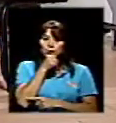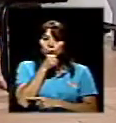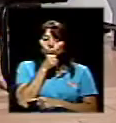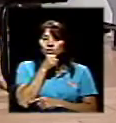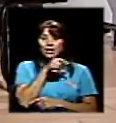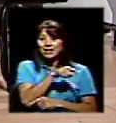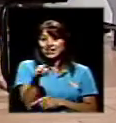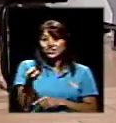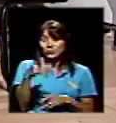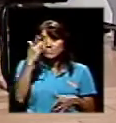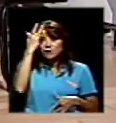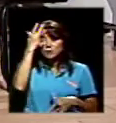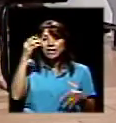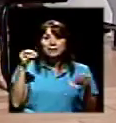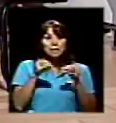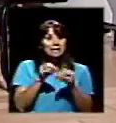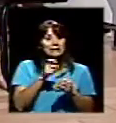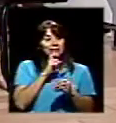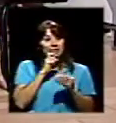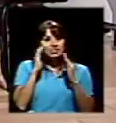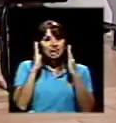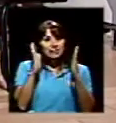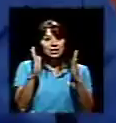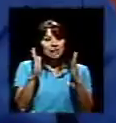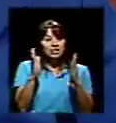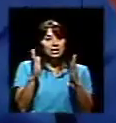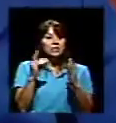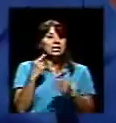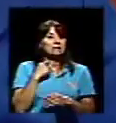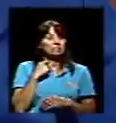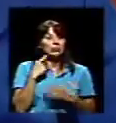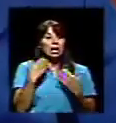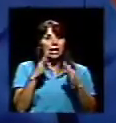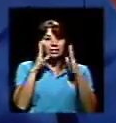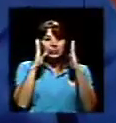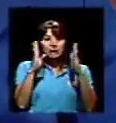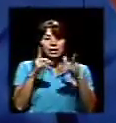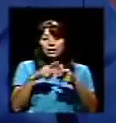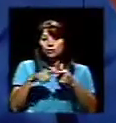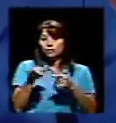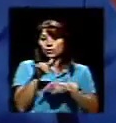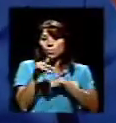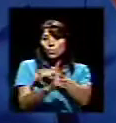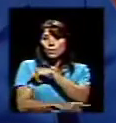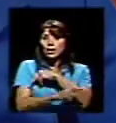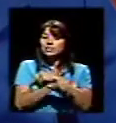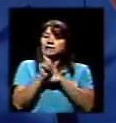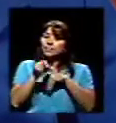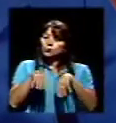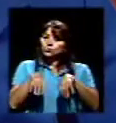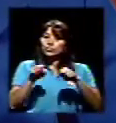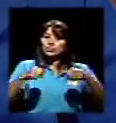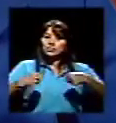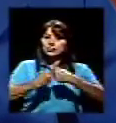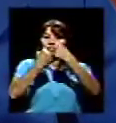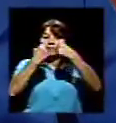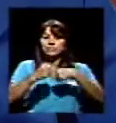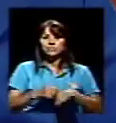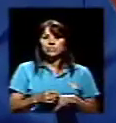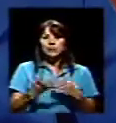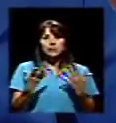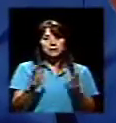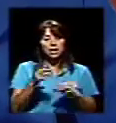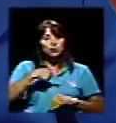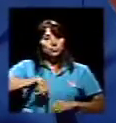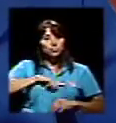costosas de atender. Entonces, esto es un gran reto que como país creo que hay que ir asumiendo. Hemos hecho un esfuerzo